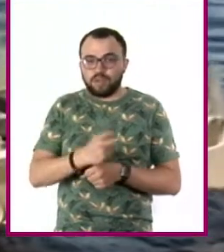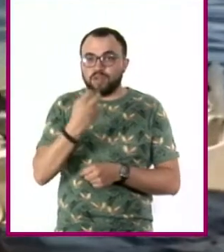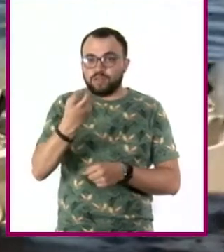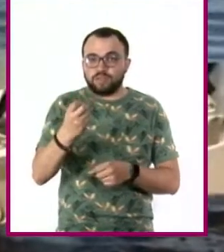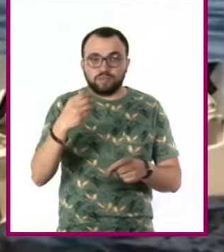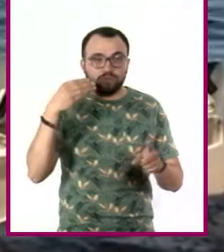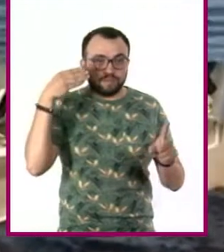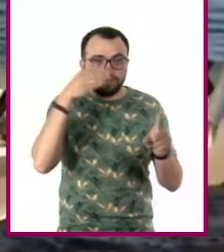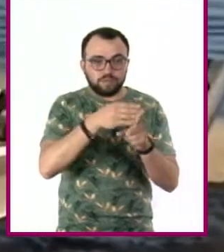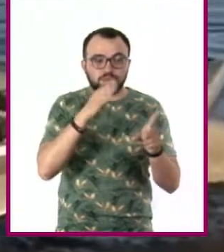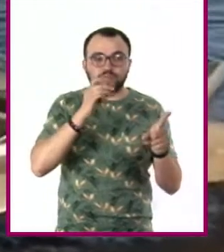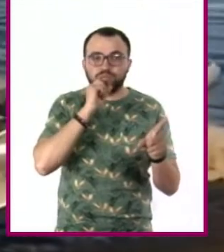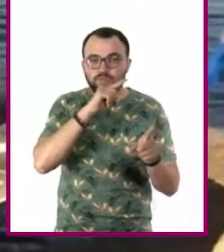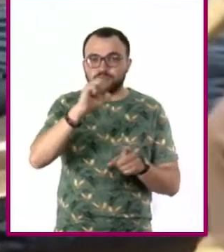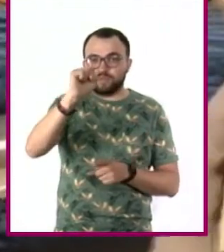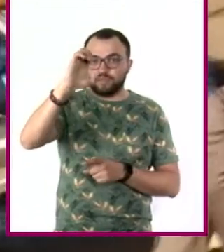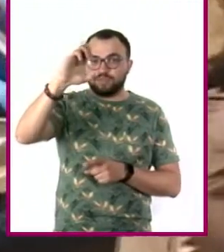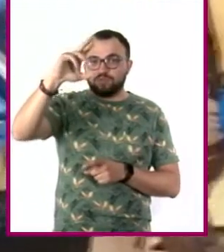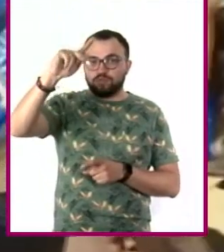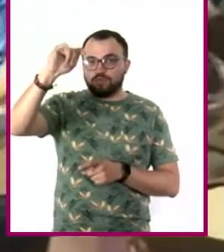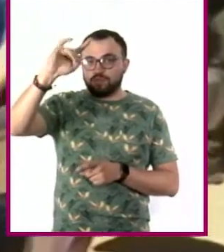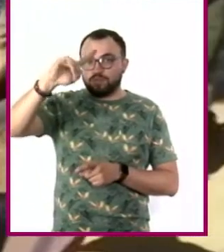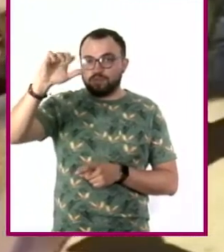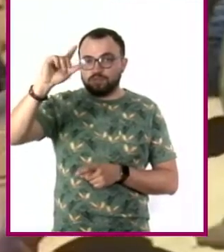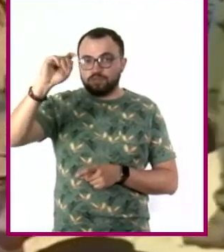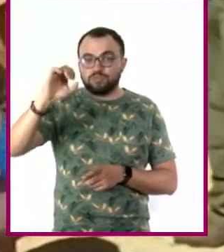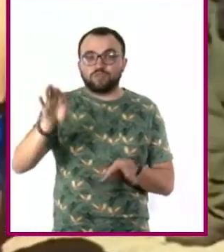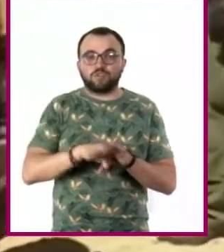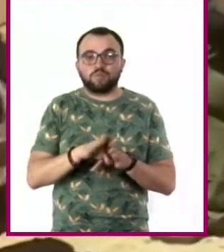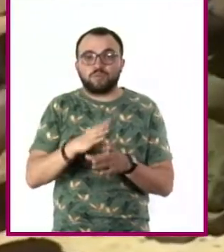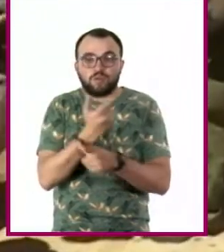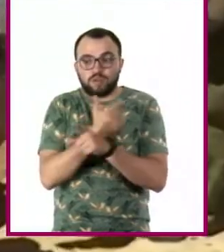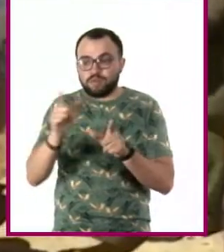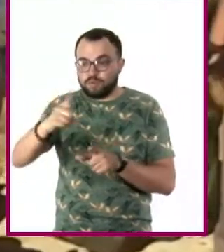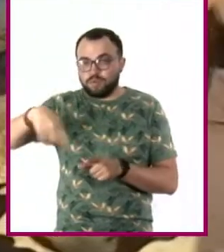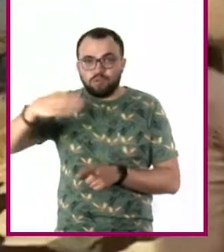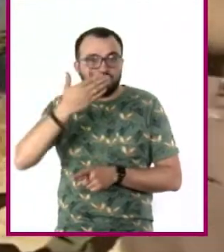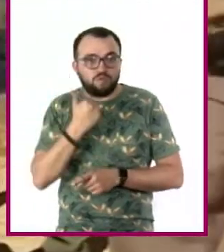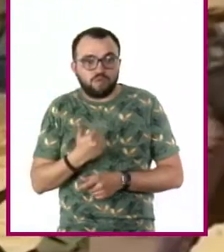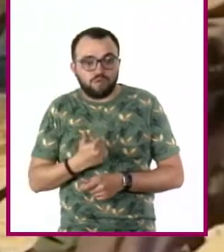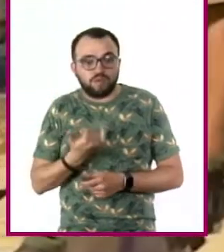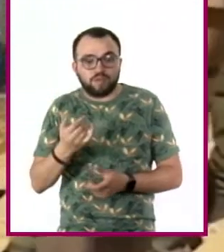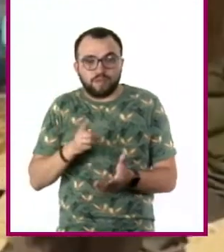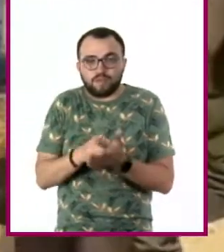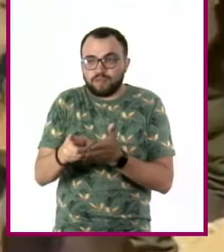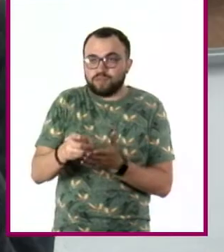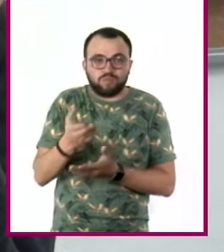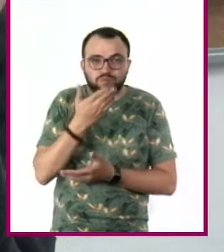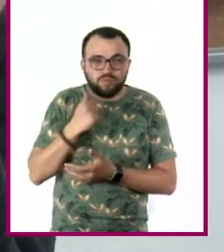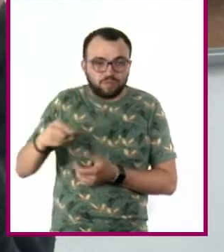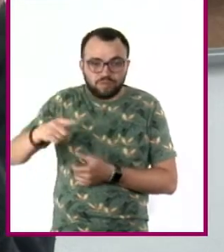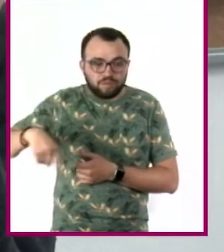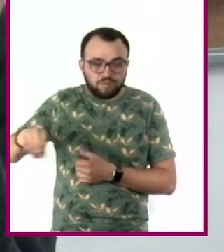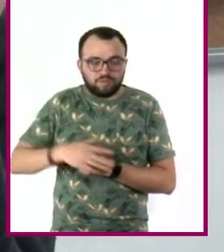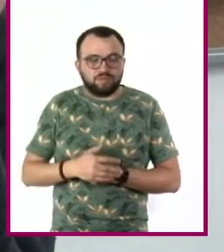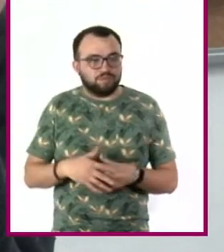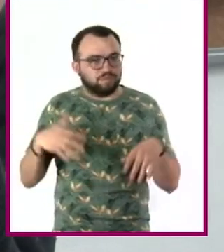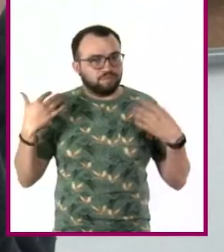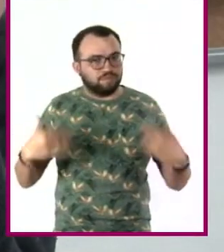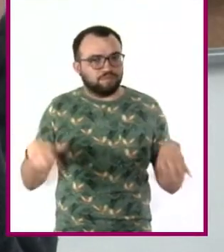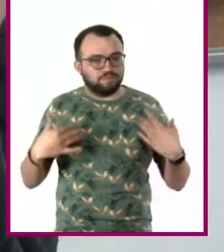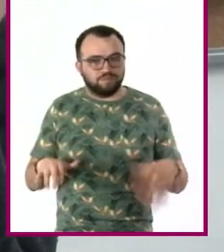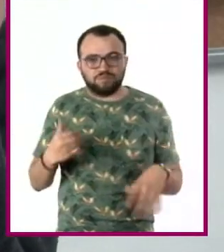tipo de securitización que pasa encima de las libertades y los derechos de las poblaciones migrantes o refugiadas. ¡Qué bárbaro!